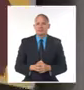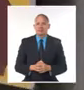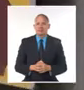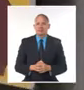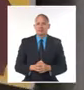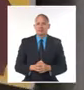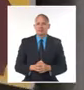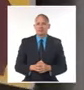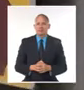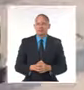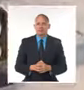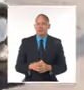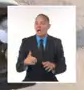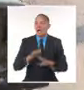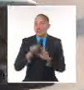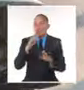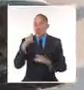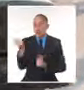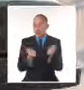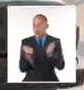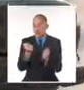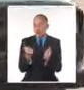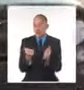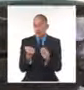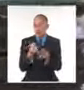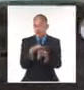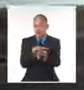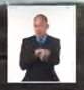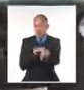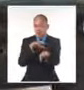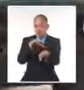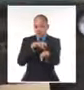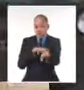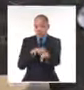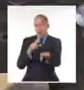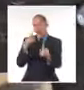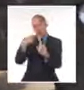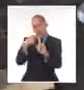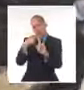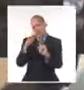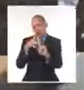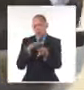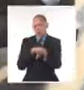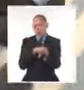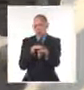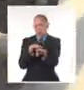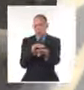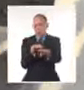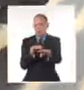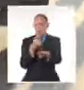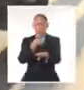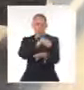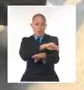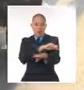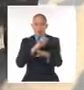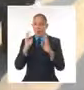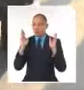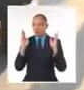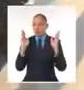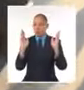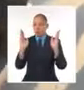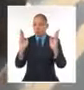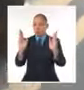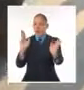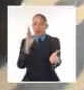Durante el trayecto de aproximadamente un kilómetro, una representación del pueblo de Cruces de los Baños honró a los combatientes hasta la base de la Loma de la